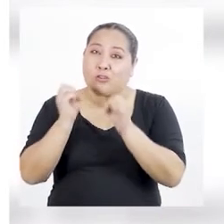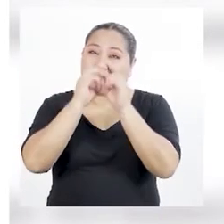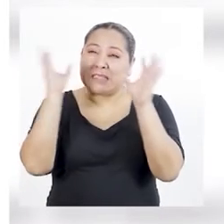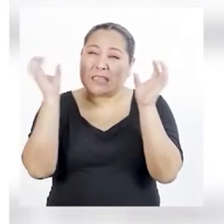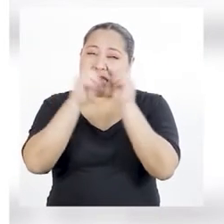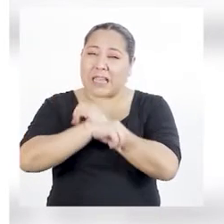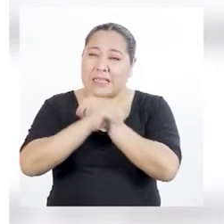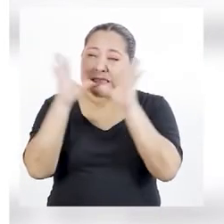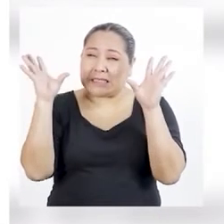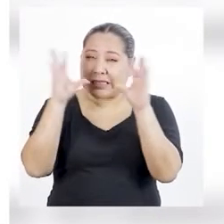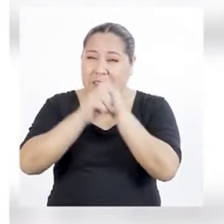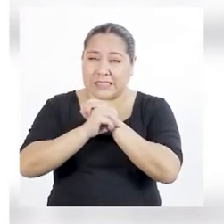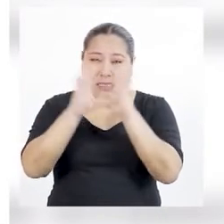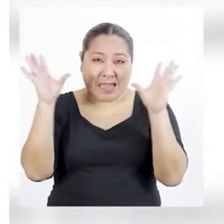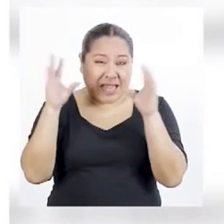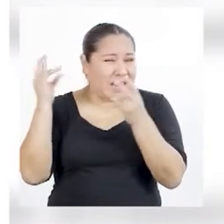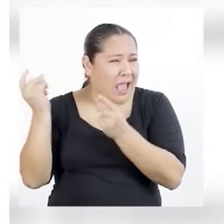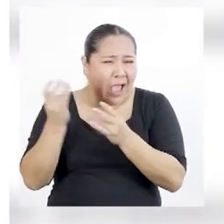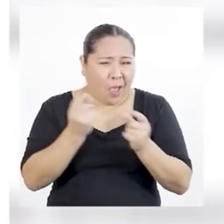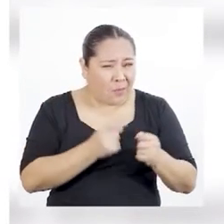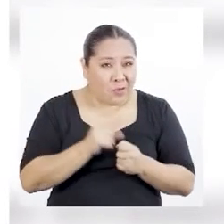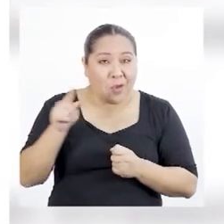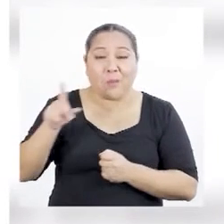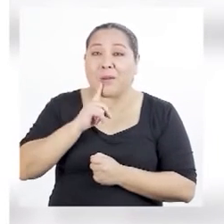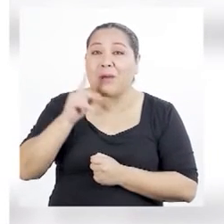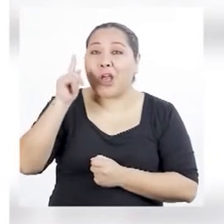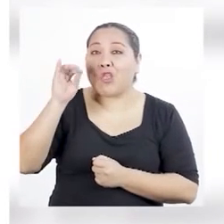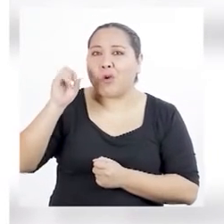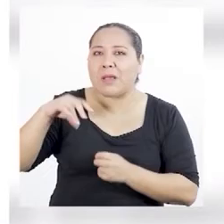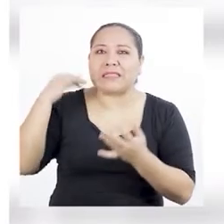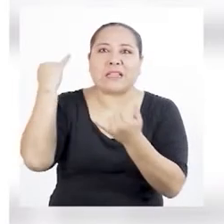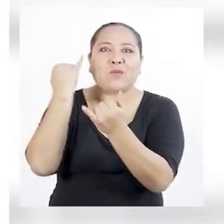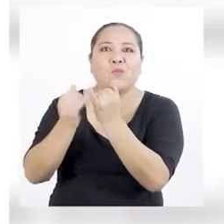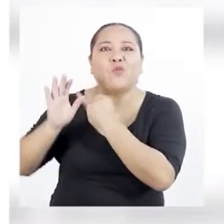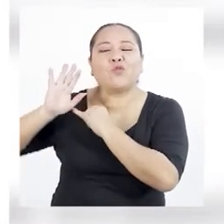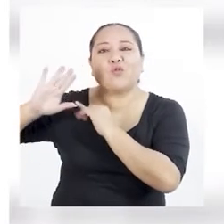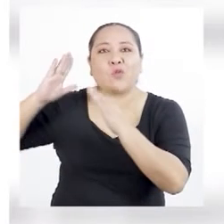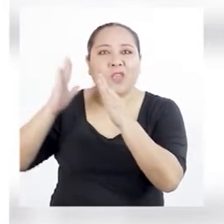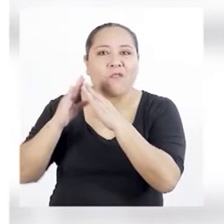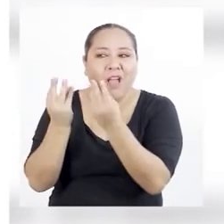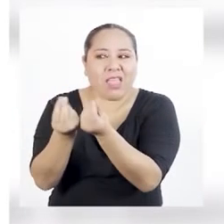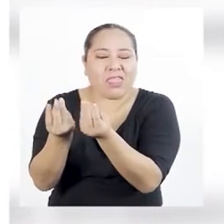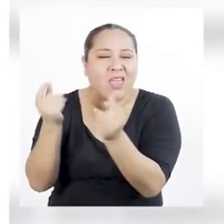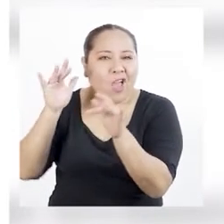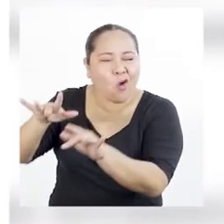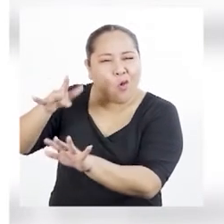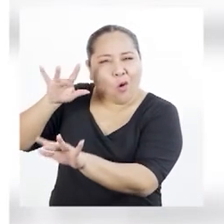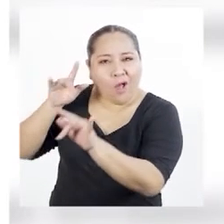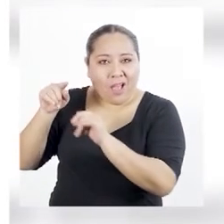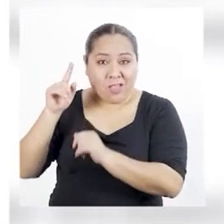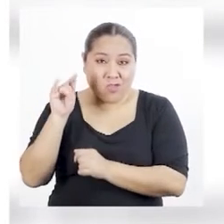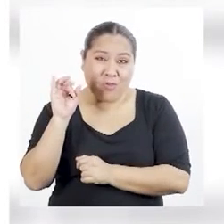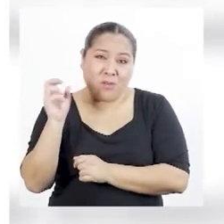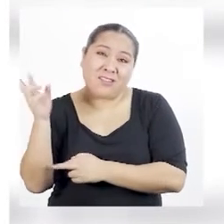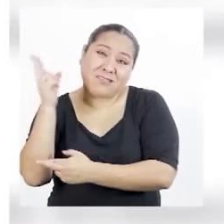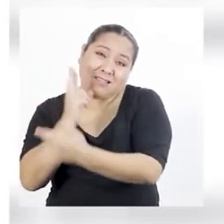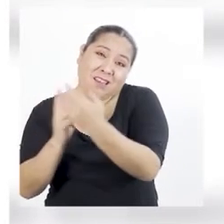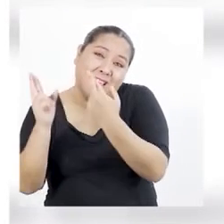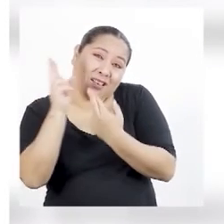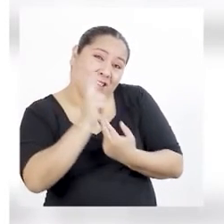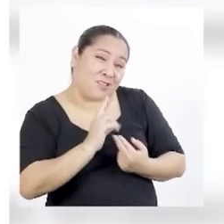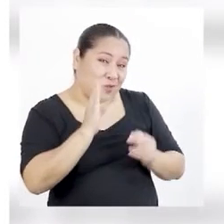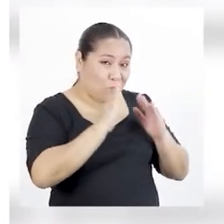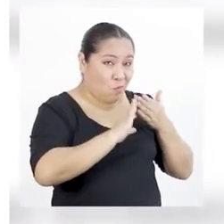pasaron rápidamente. El papá de Tomás terminó su trabajo en Tierra Dorada y Tomás tuvo que regresar a